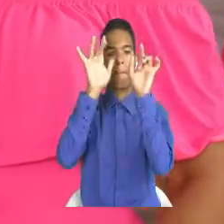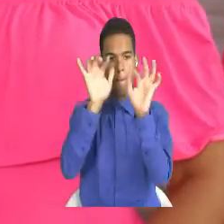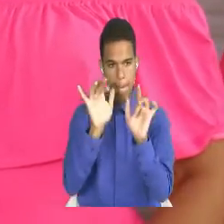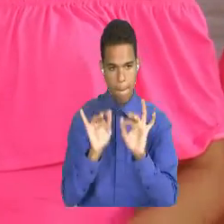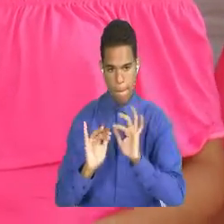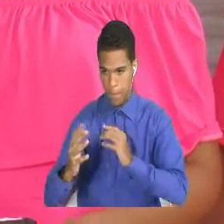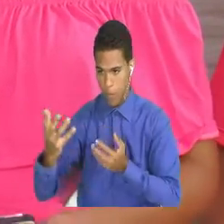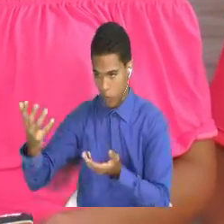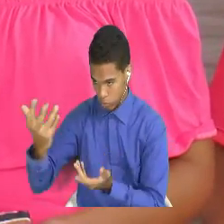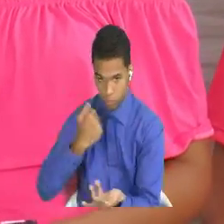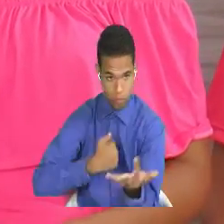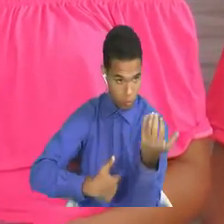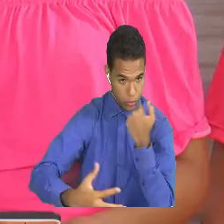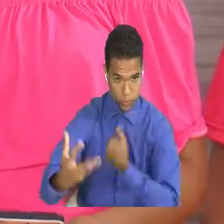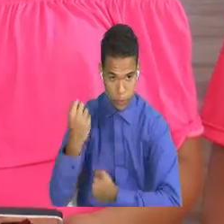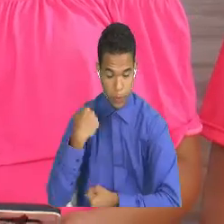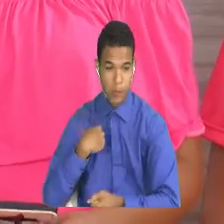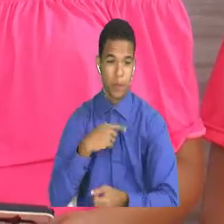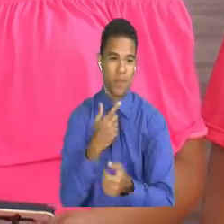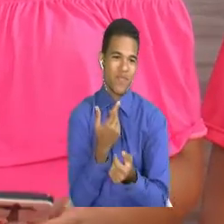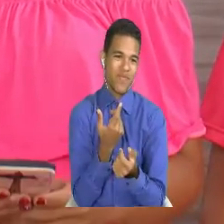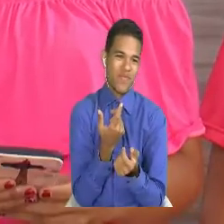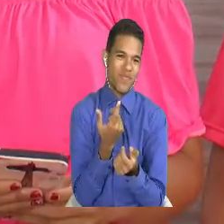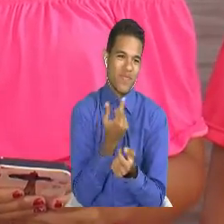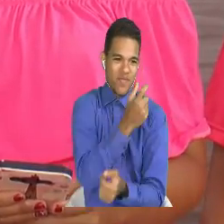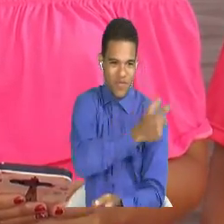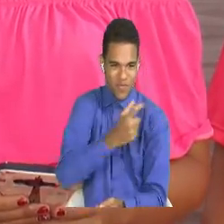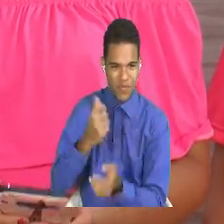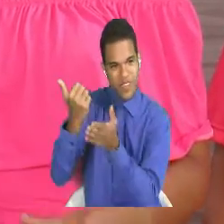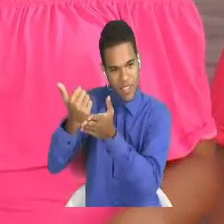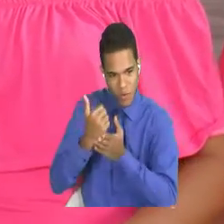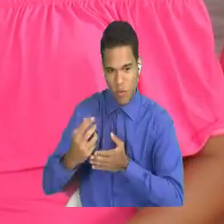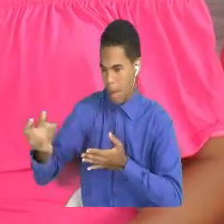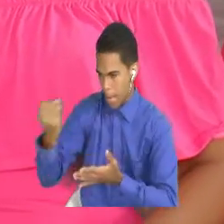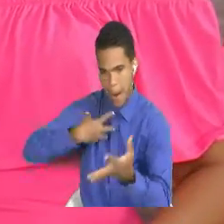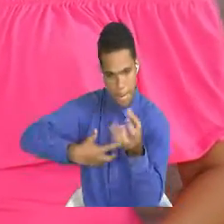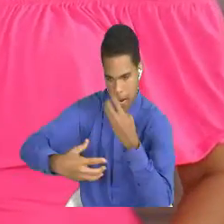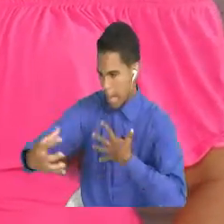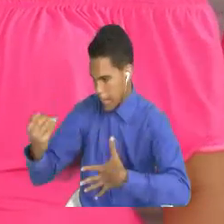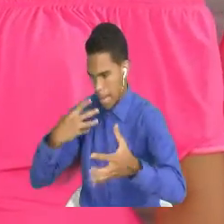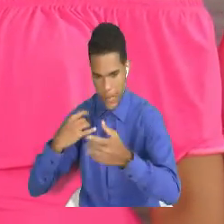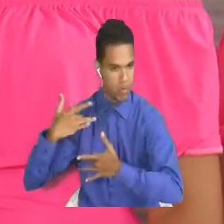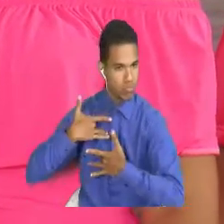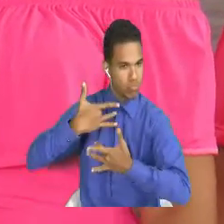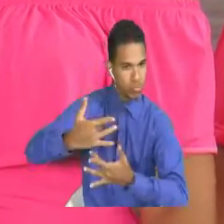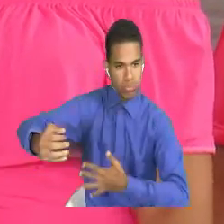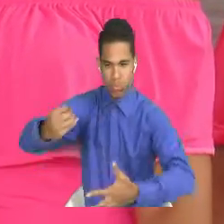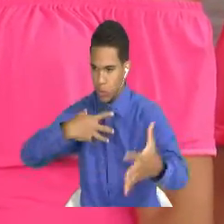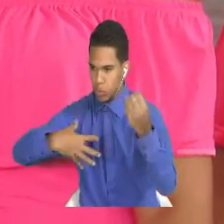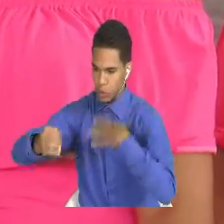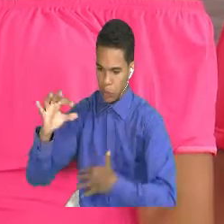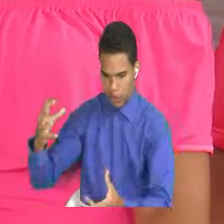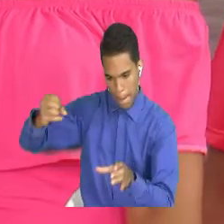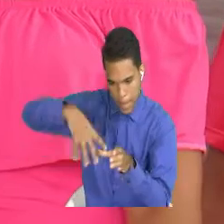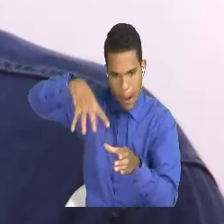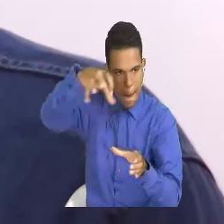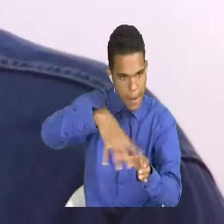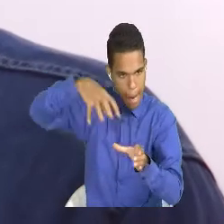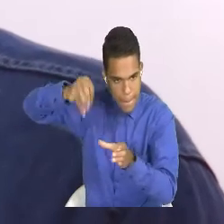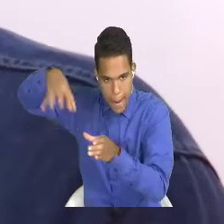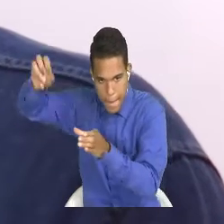recopilando pues las diferentes ayudas de carácter humanitario que la ciudadanía pueda donar para esta noble causa. La idea es